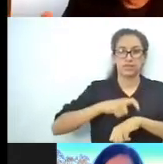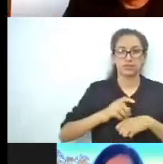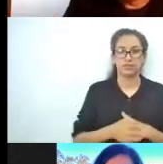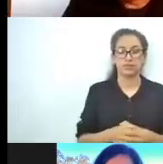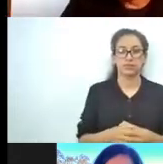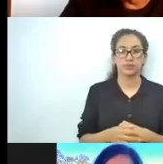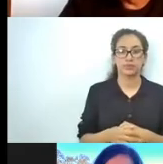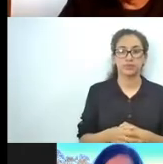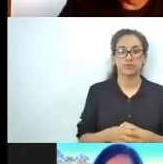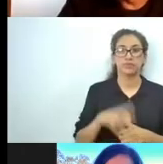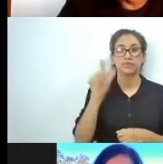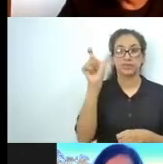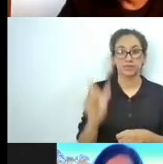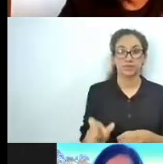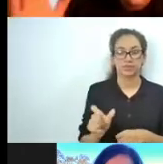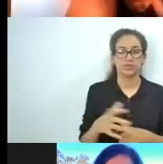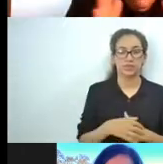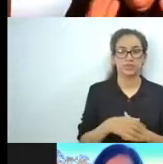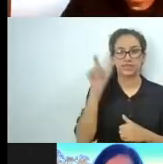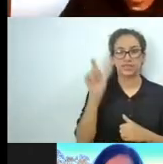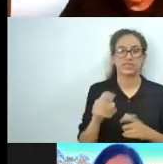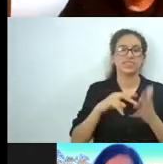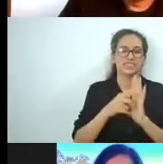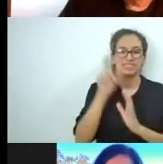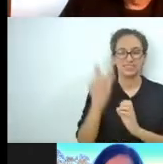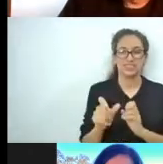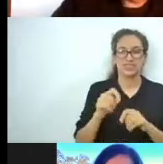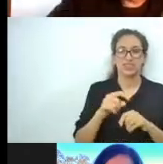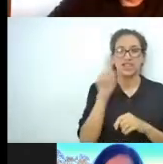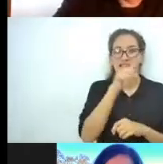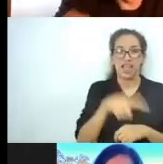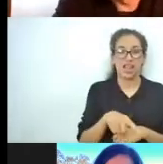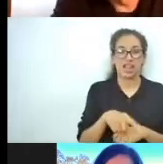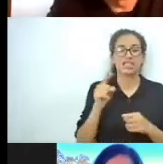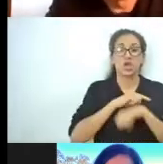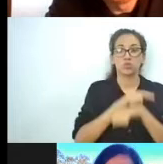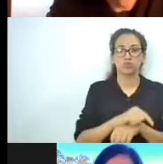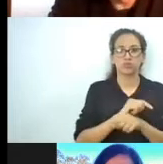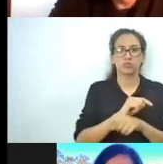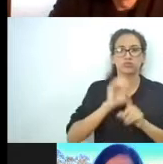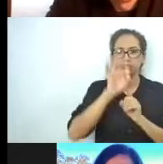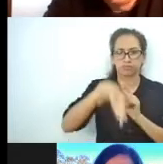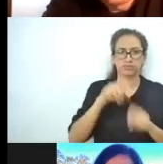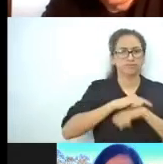Entonces, nuestro paciente, en este caso es Flash, lo hace más rápido, y la eyaculación precoz es una